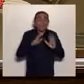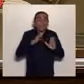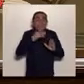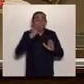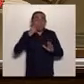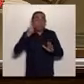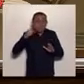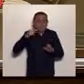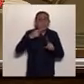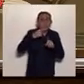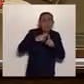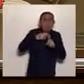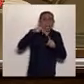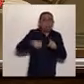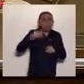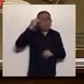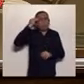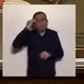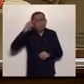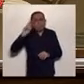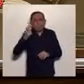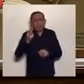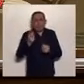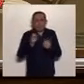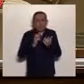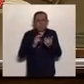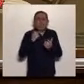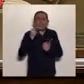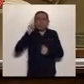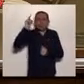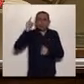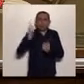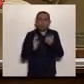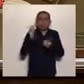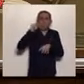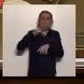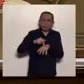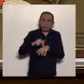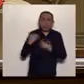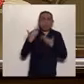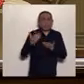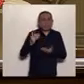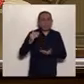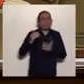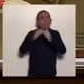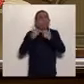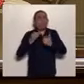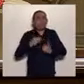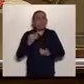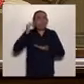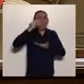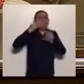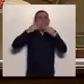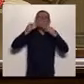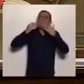Así, Padre, al celebrar ahora el memorial de la muerte y resurrección de tu Hijo, te ofrecemos el pan de vida y el cáliz de salvación